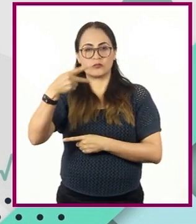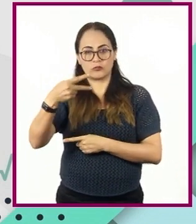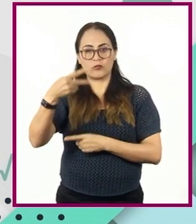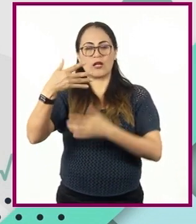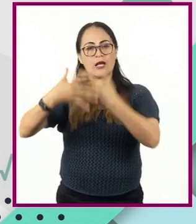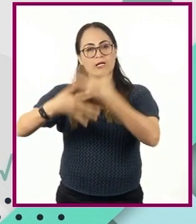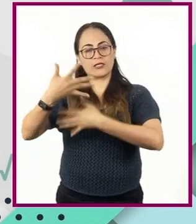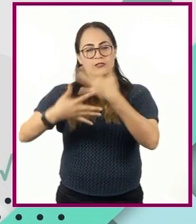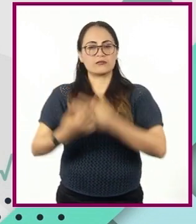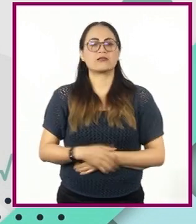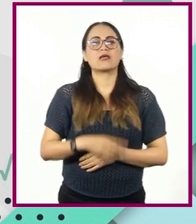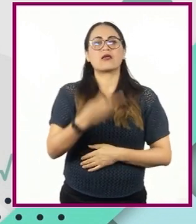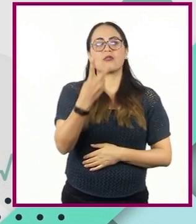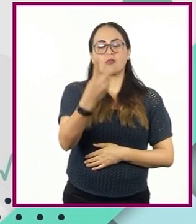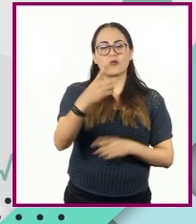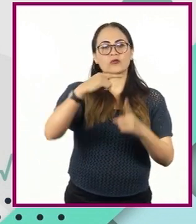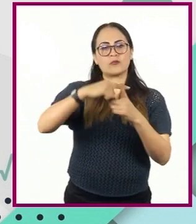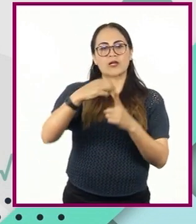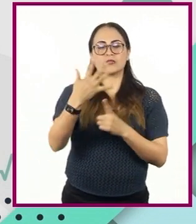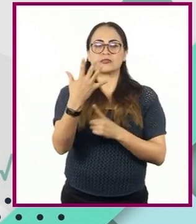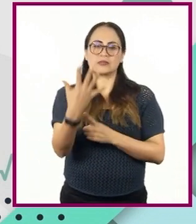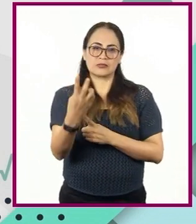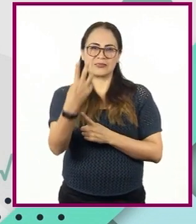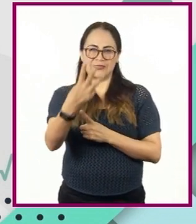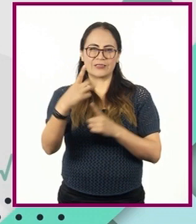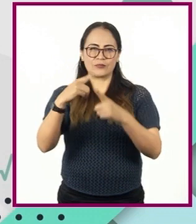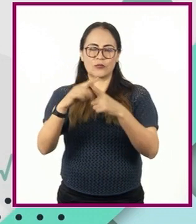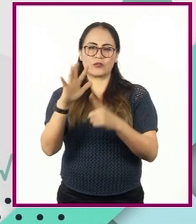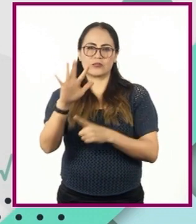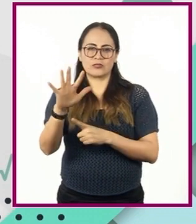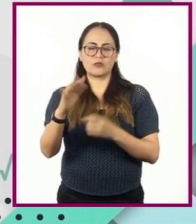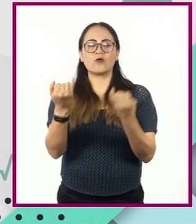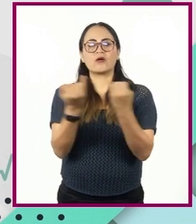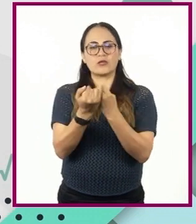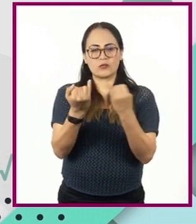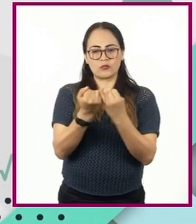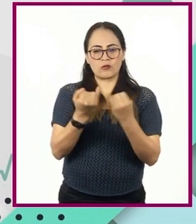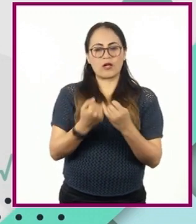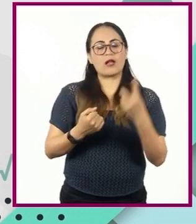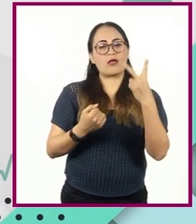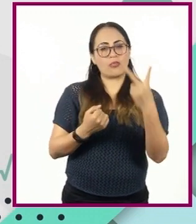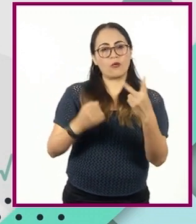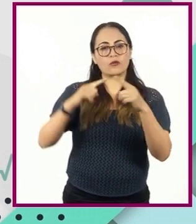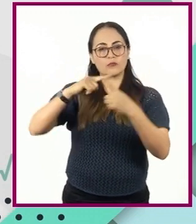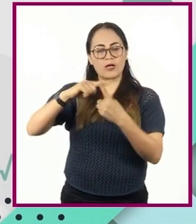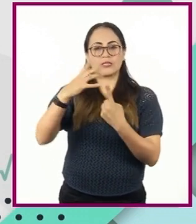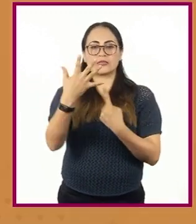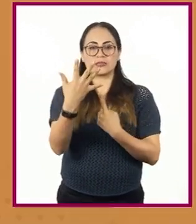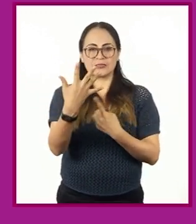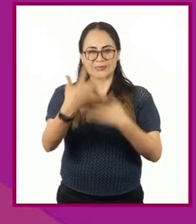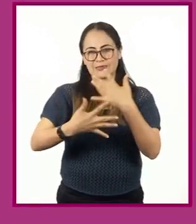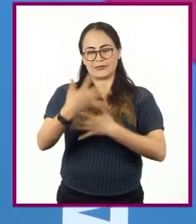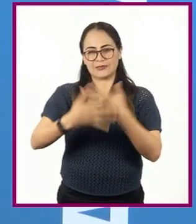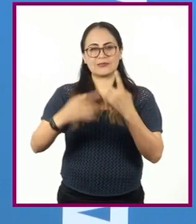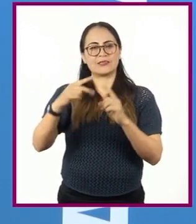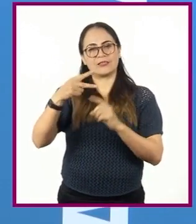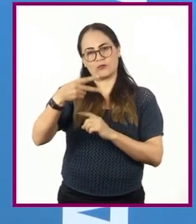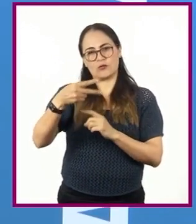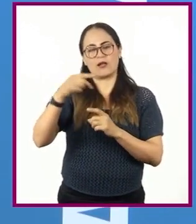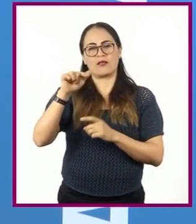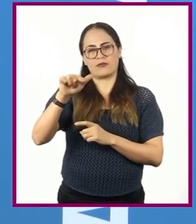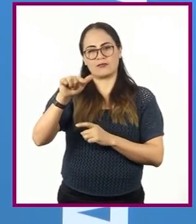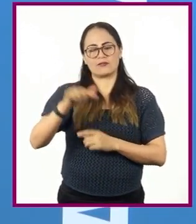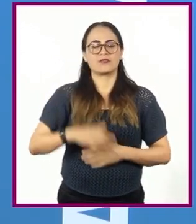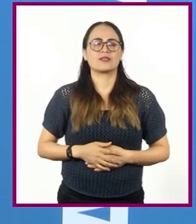tanto, 2 más 3 por 5 es igual a 2 más 15, que es igual a 17.